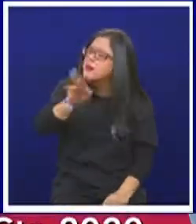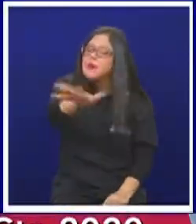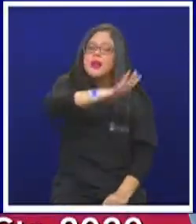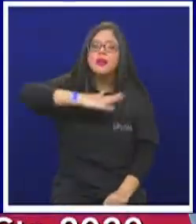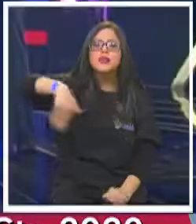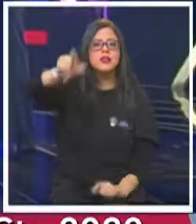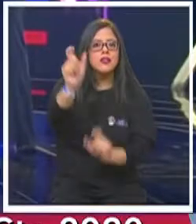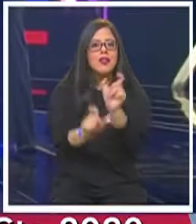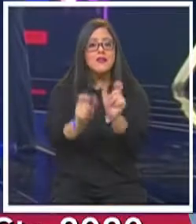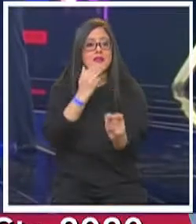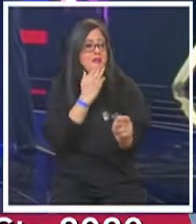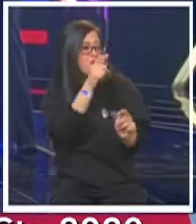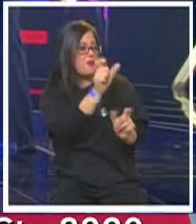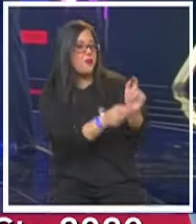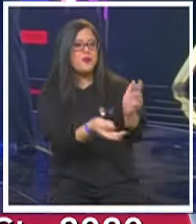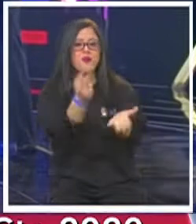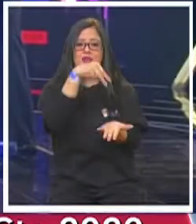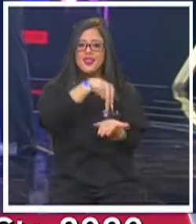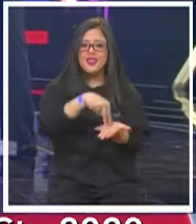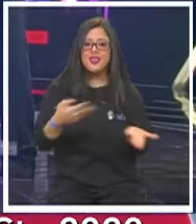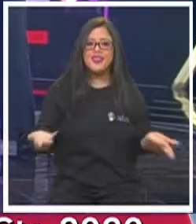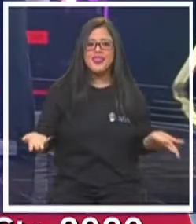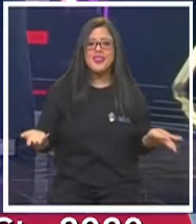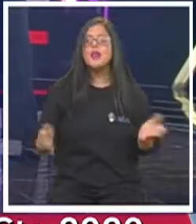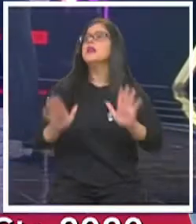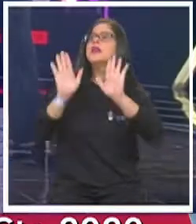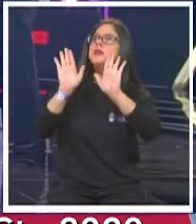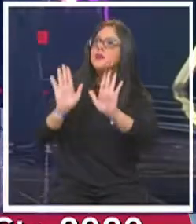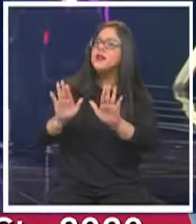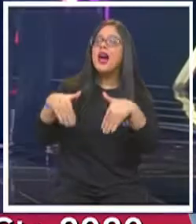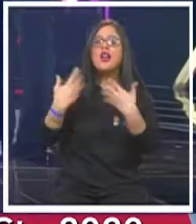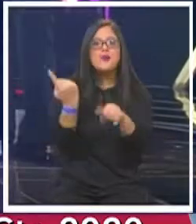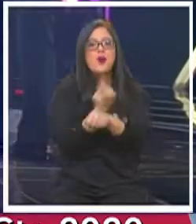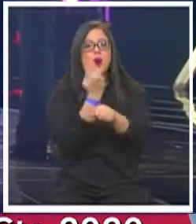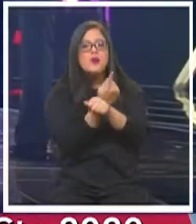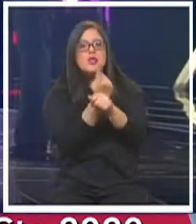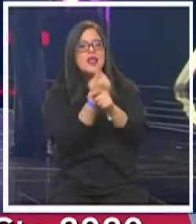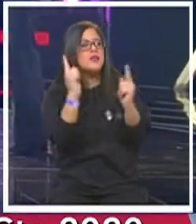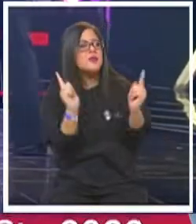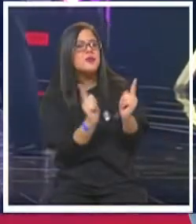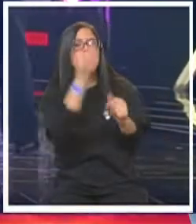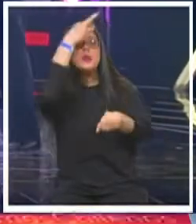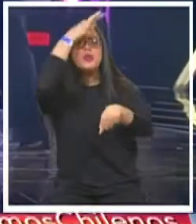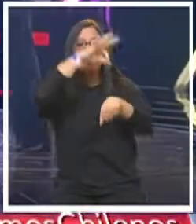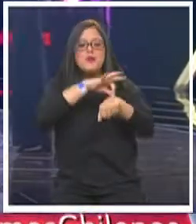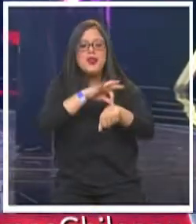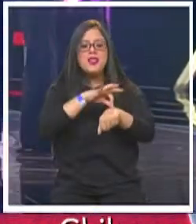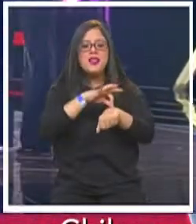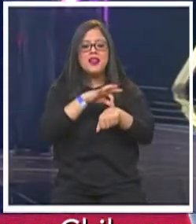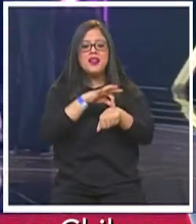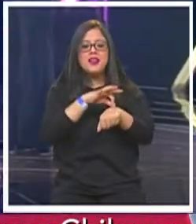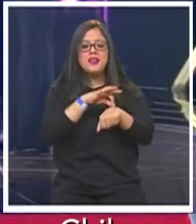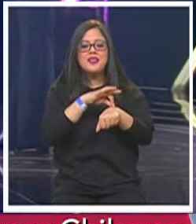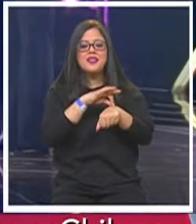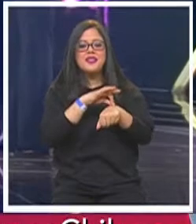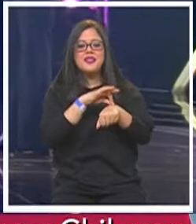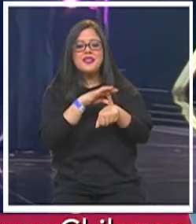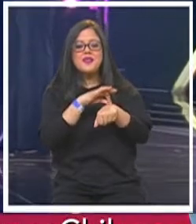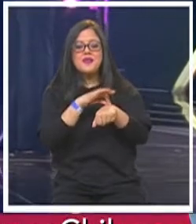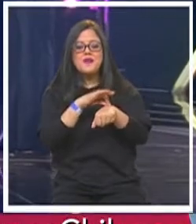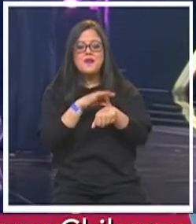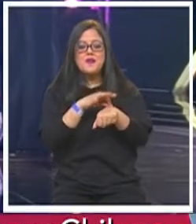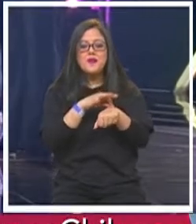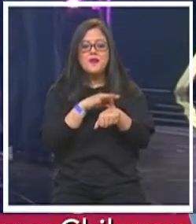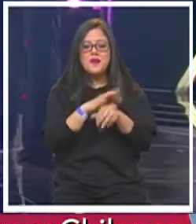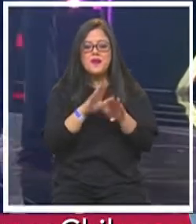los que están acá. Ya, oye, a ver, paquemos un poquito la música para hablar con el doctor, doctor Brownstein. Ya, pero escúchame una